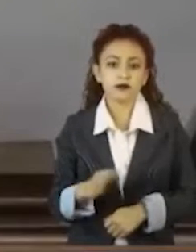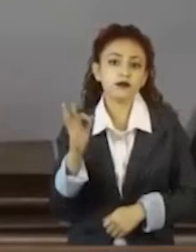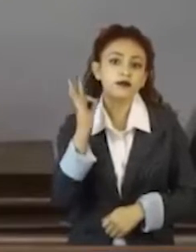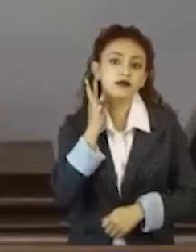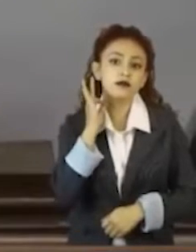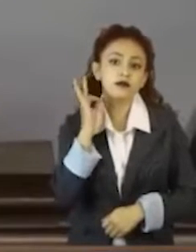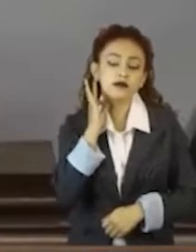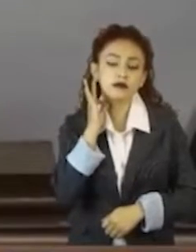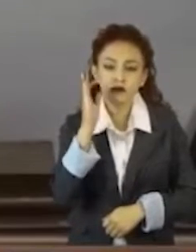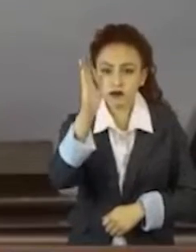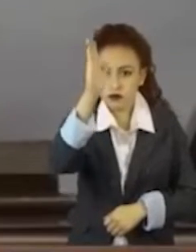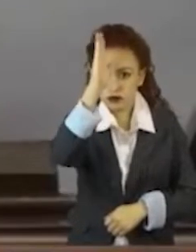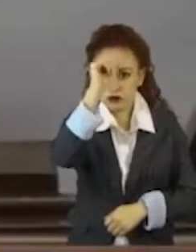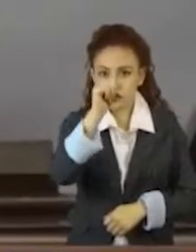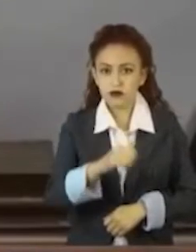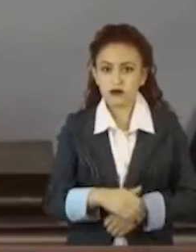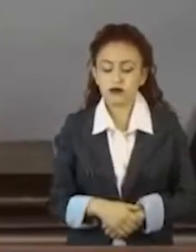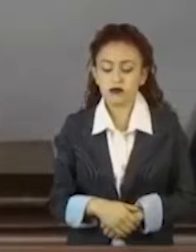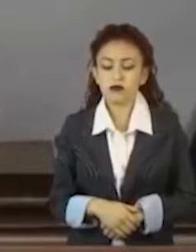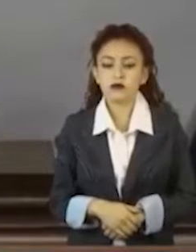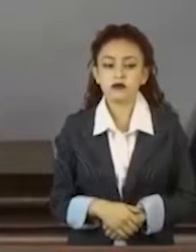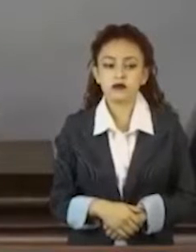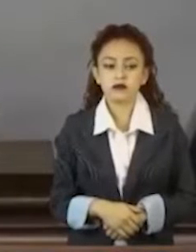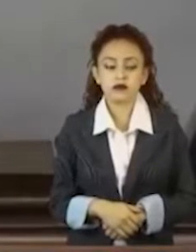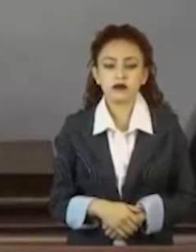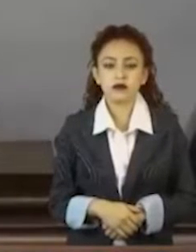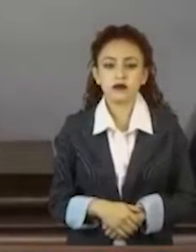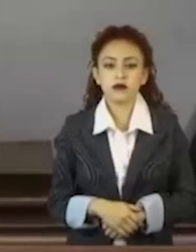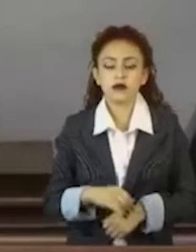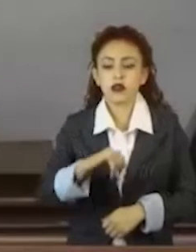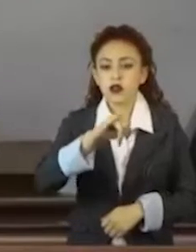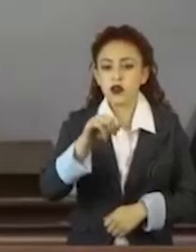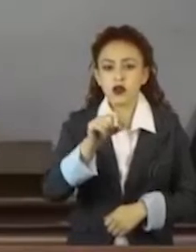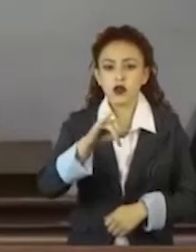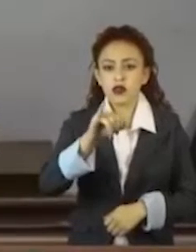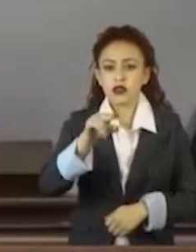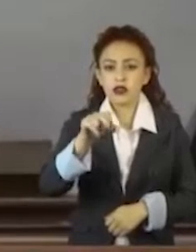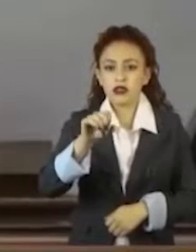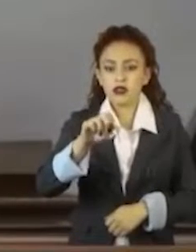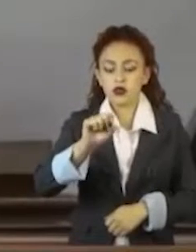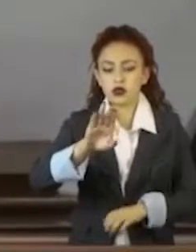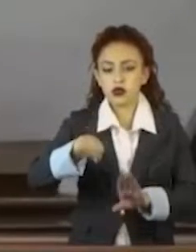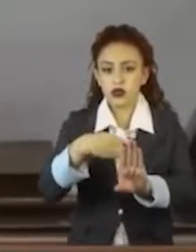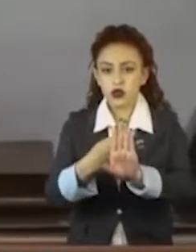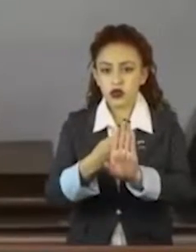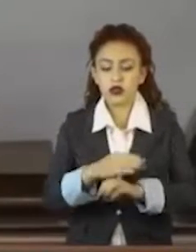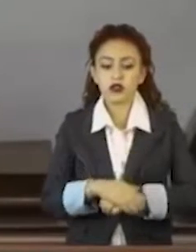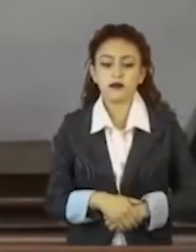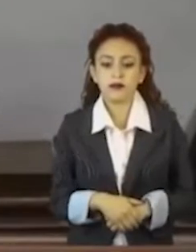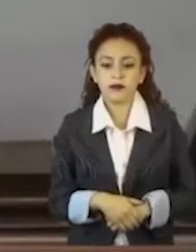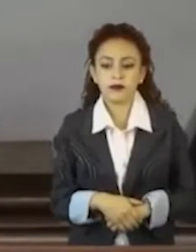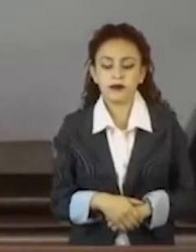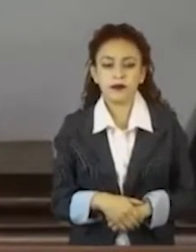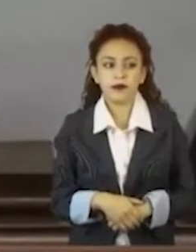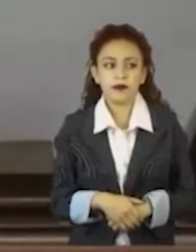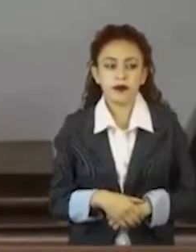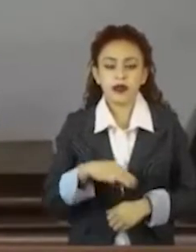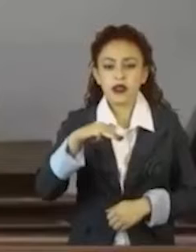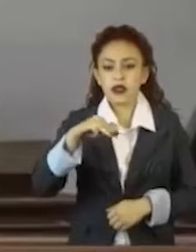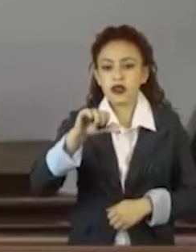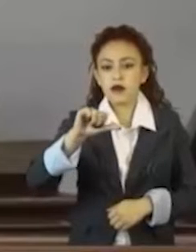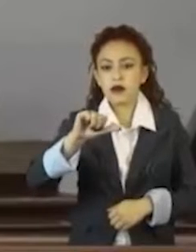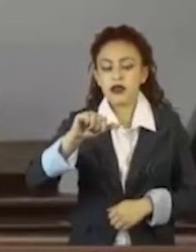Calderón Torreblanca Fidel, a favor. Hernández Peña J. Jesús, en contra. Ríos Torres